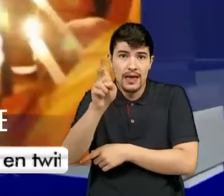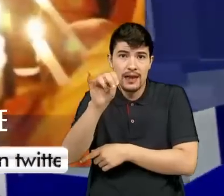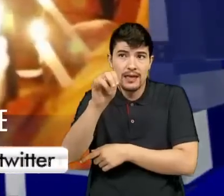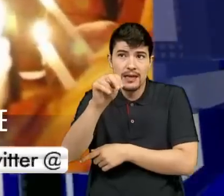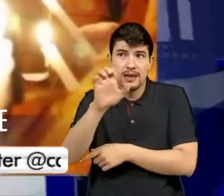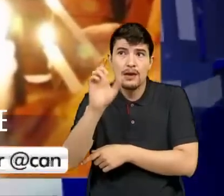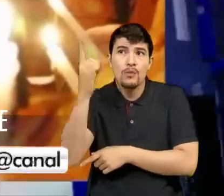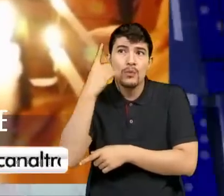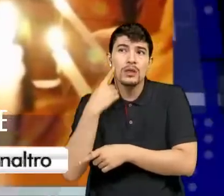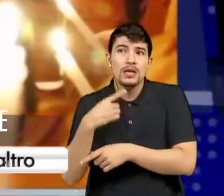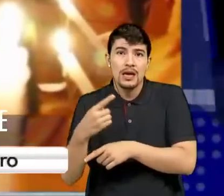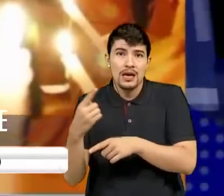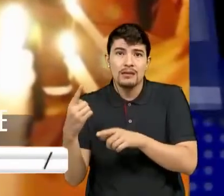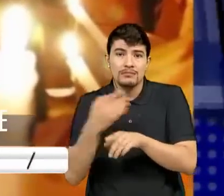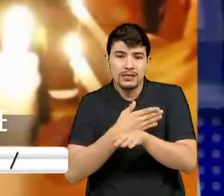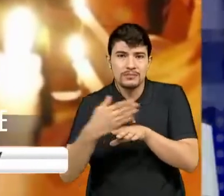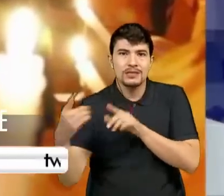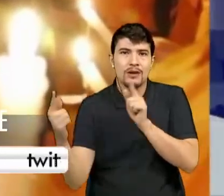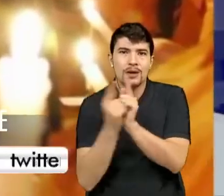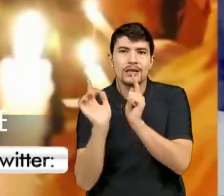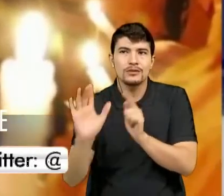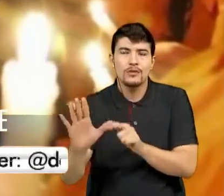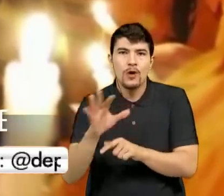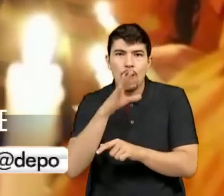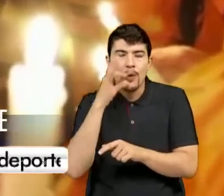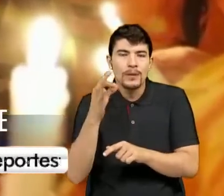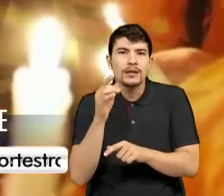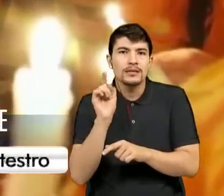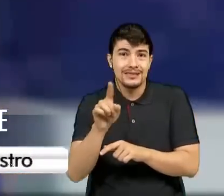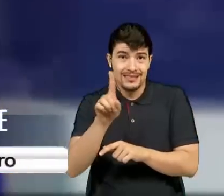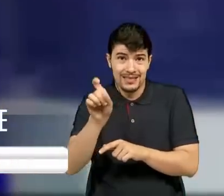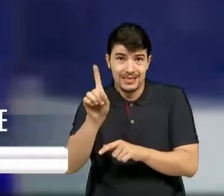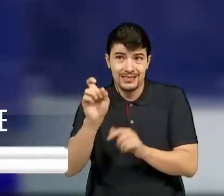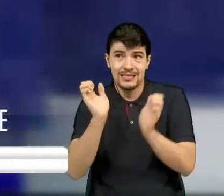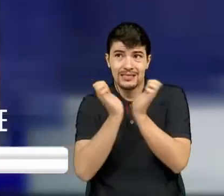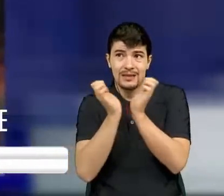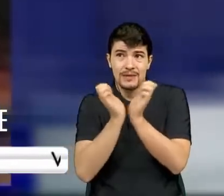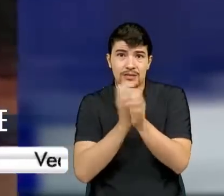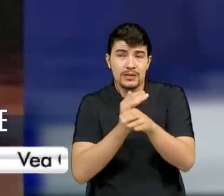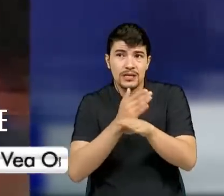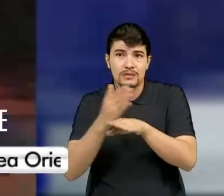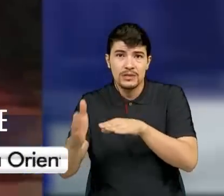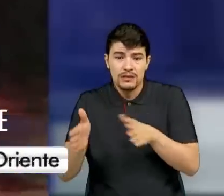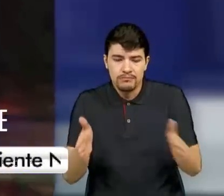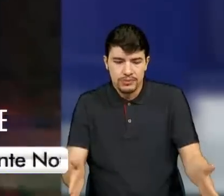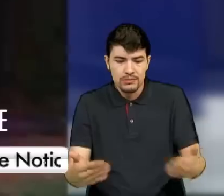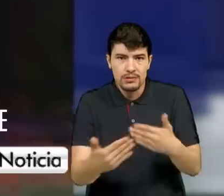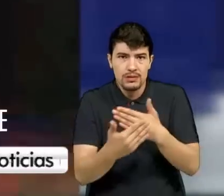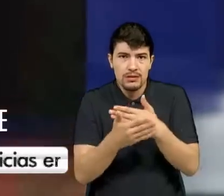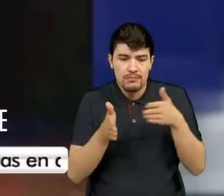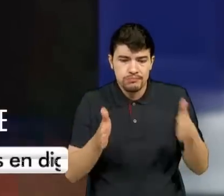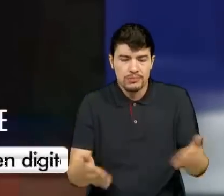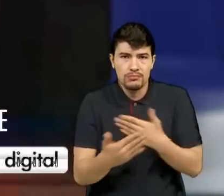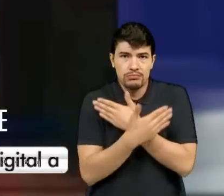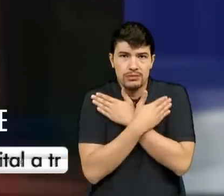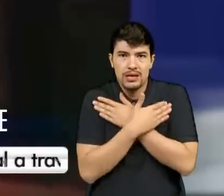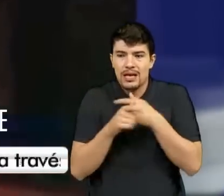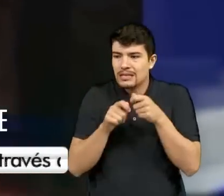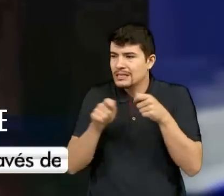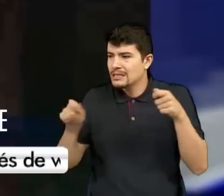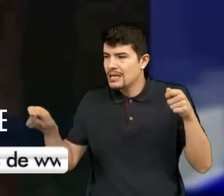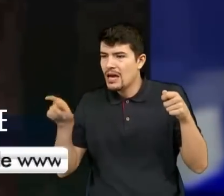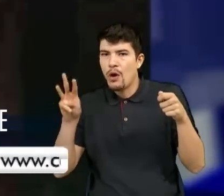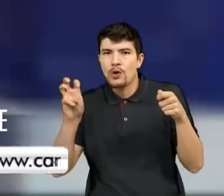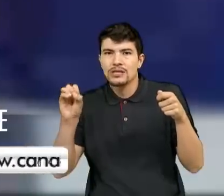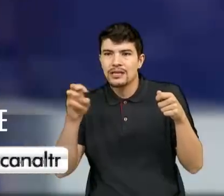día después que se encontrara con su homicida el 16 de mayo, quien luego la sepultó en una fosa a 80 metros del aeropuerto de